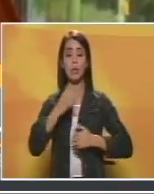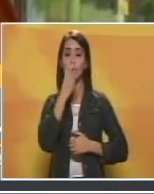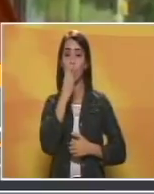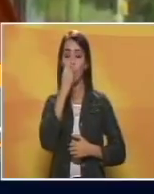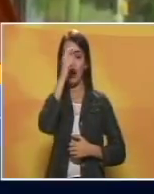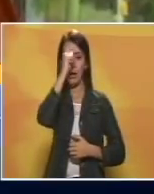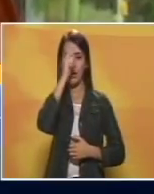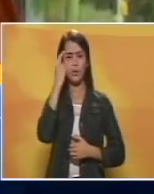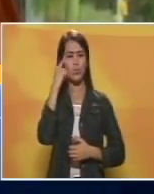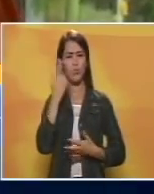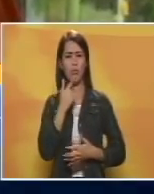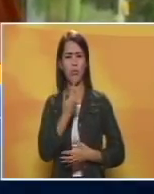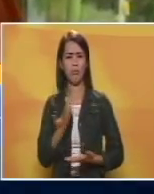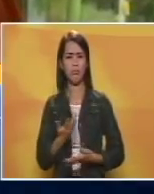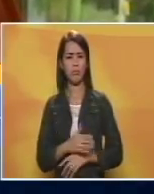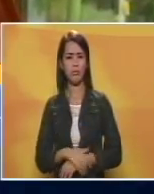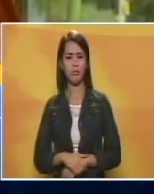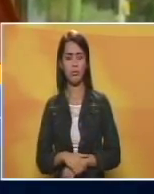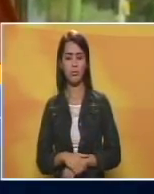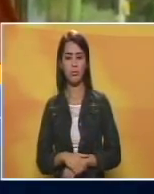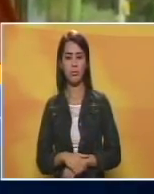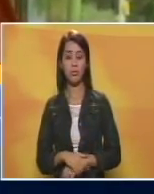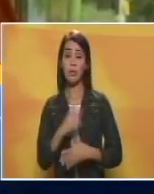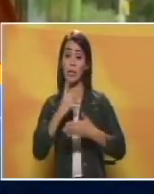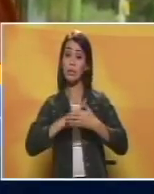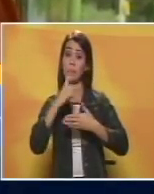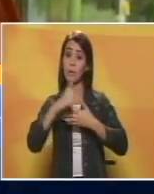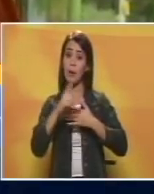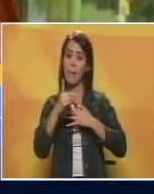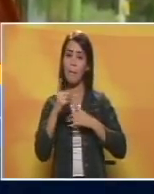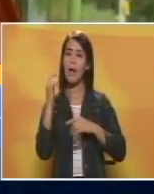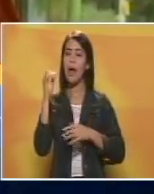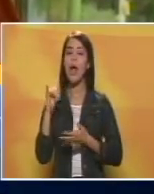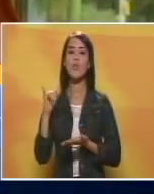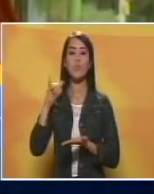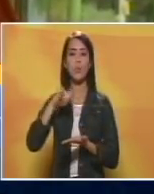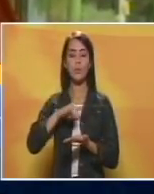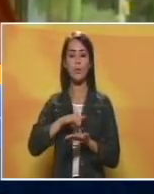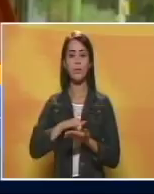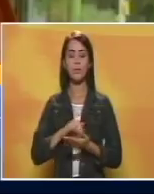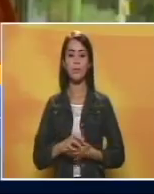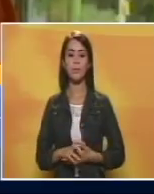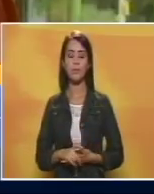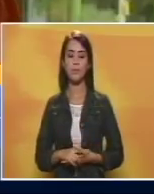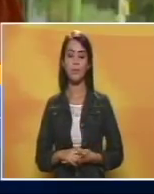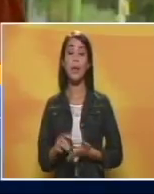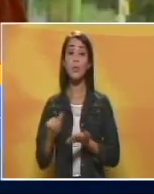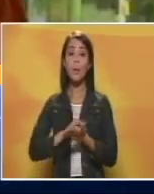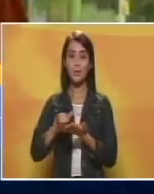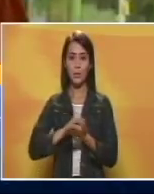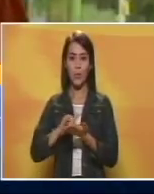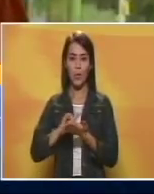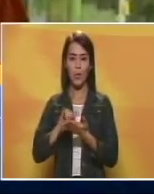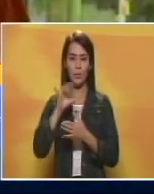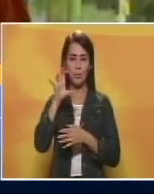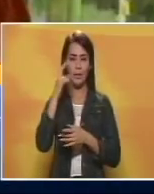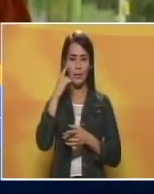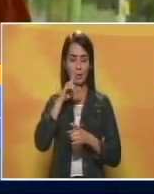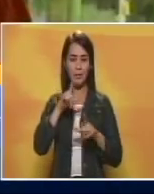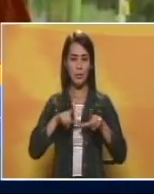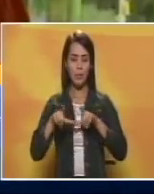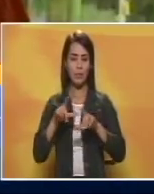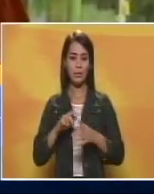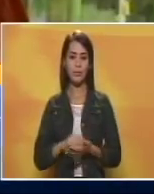dice. Ese programa se lo escribieron en Nueva York un señor llamado Francisco Rodríguez, que es